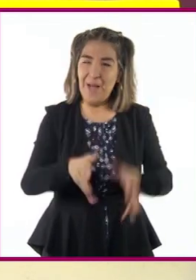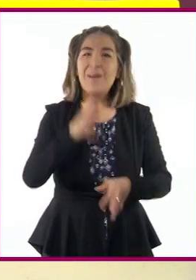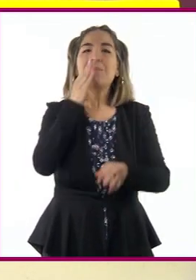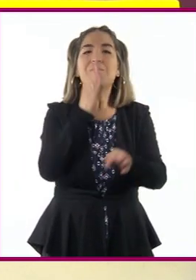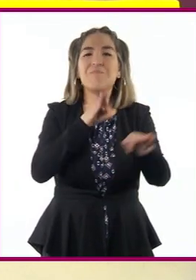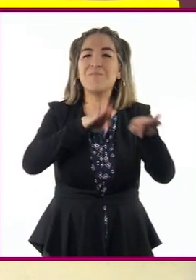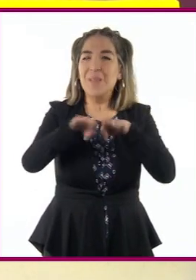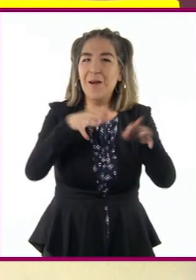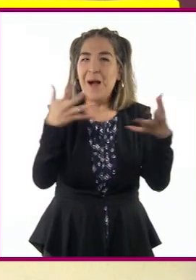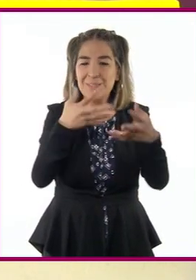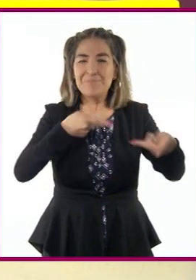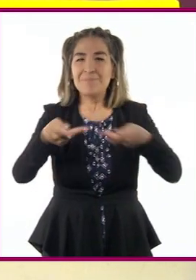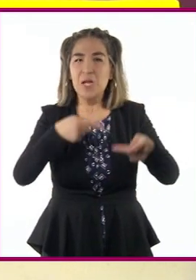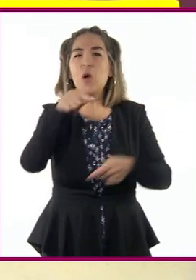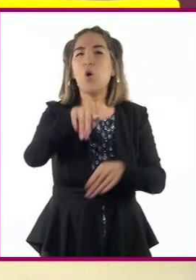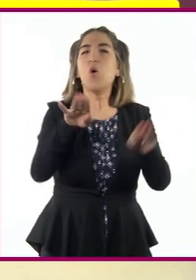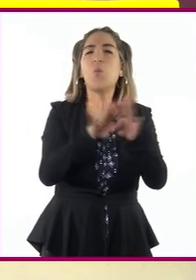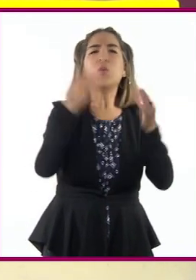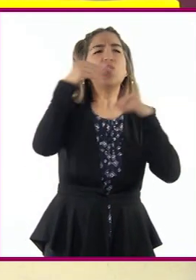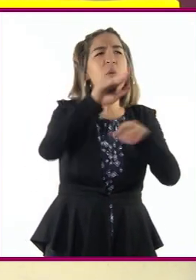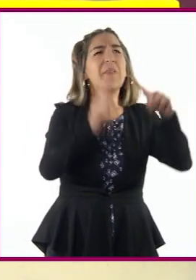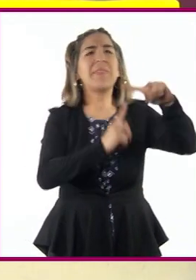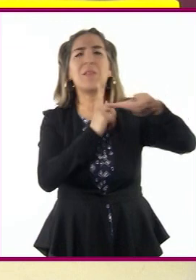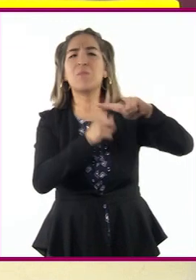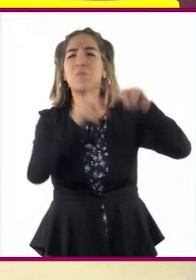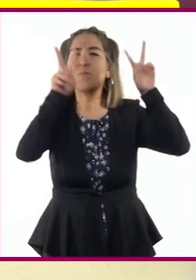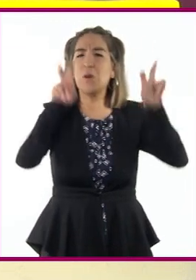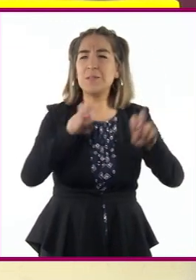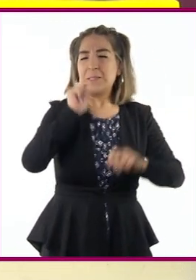de lo positivo. Tal vez una pregunta como...